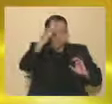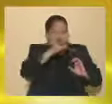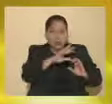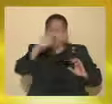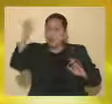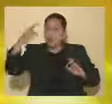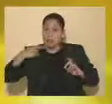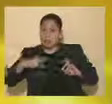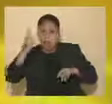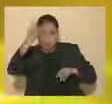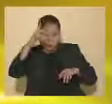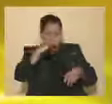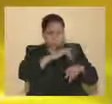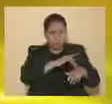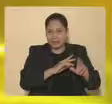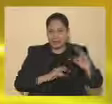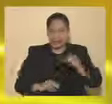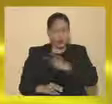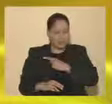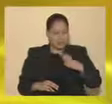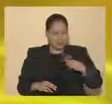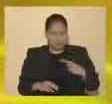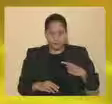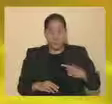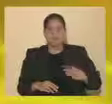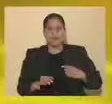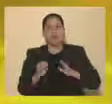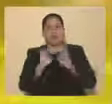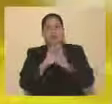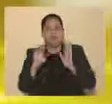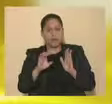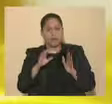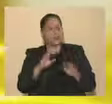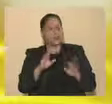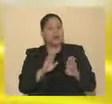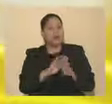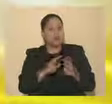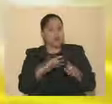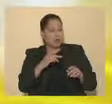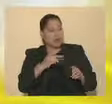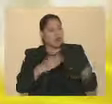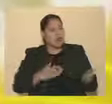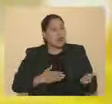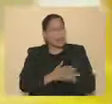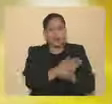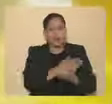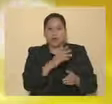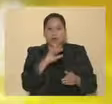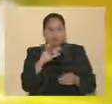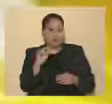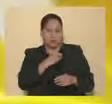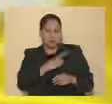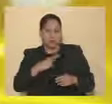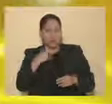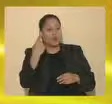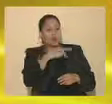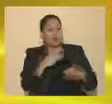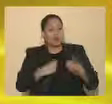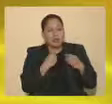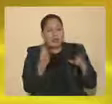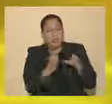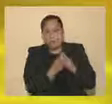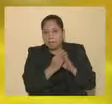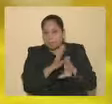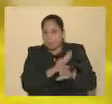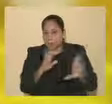¿sí? Yeah. Y nadie debe de digamos, entrar, ¿no?, en esta parte tan íntima y tan privada de ti. Algo